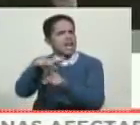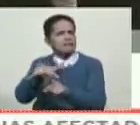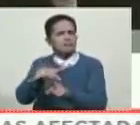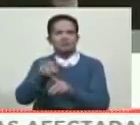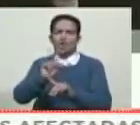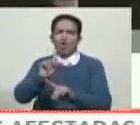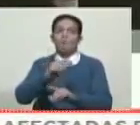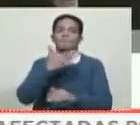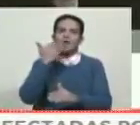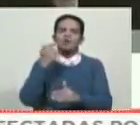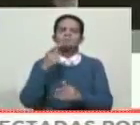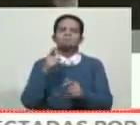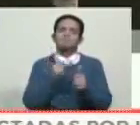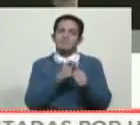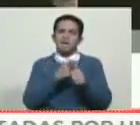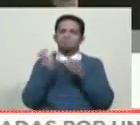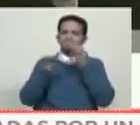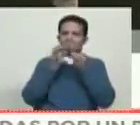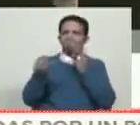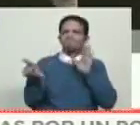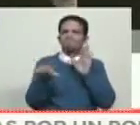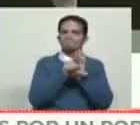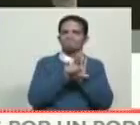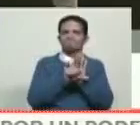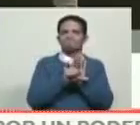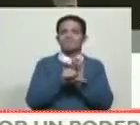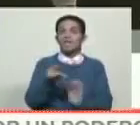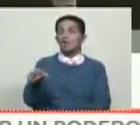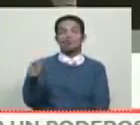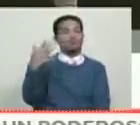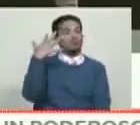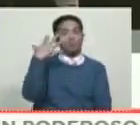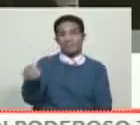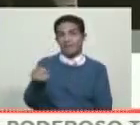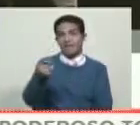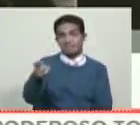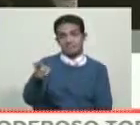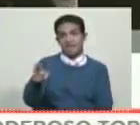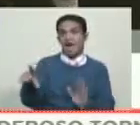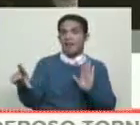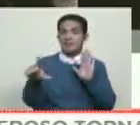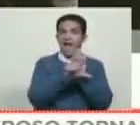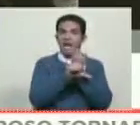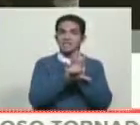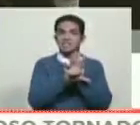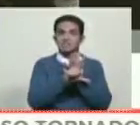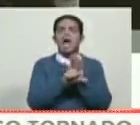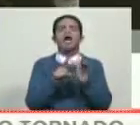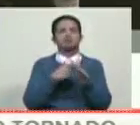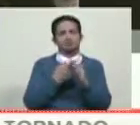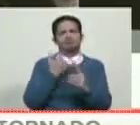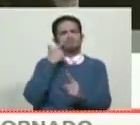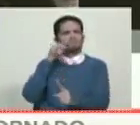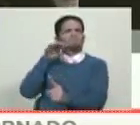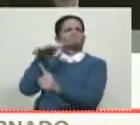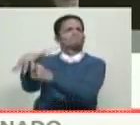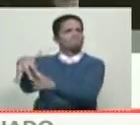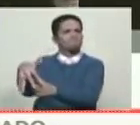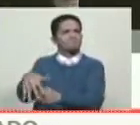argumentos. Si ellos no entienden con los argumentos, vamos con todo entonces, pues.